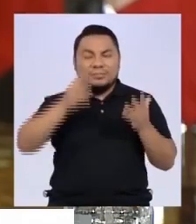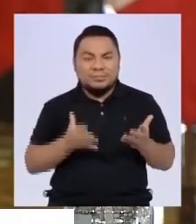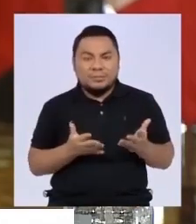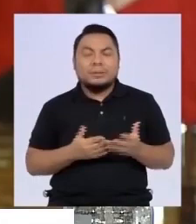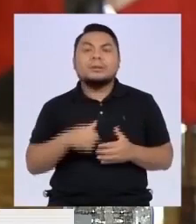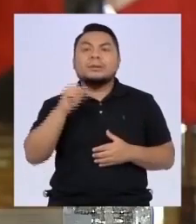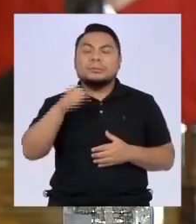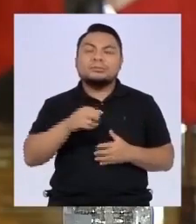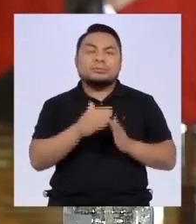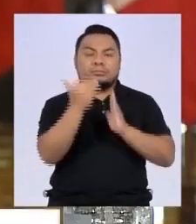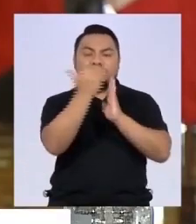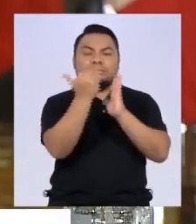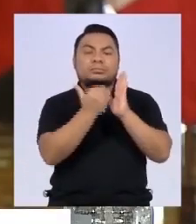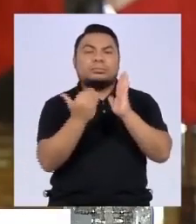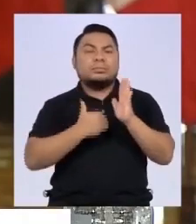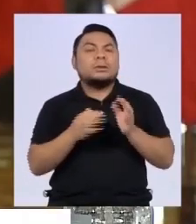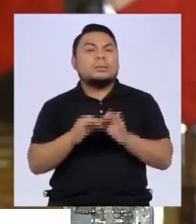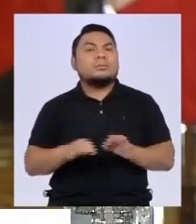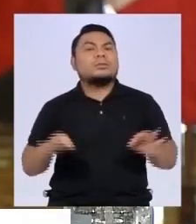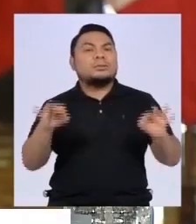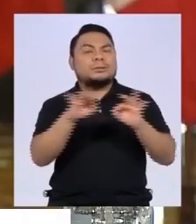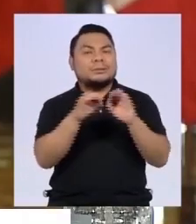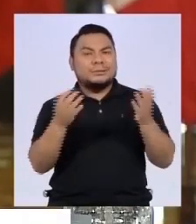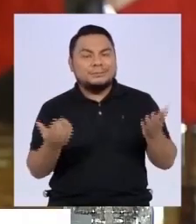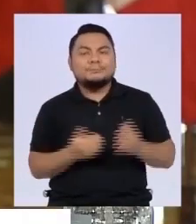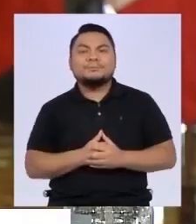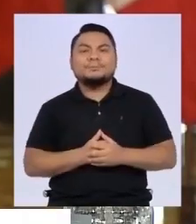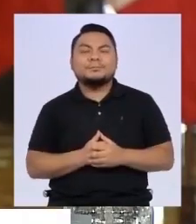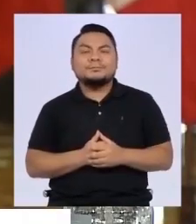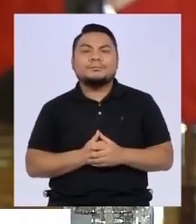medidas sumamente importantes, ¿no? Tenemos